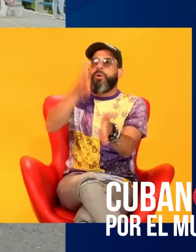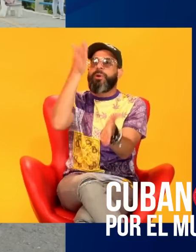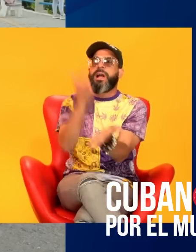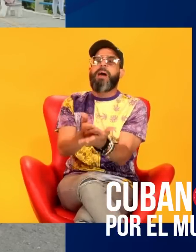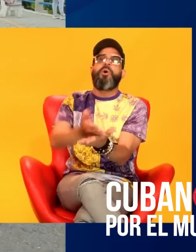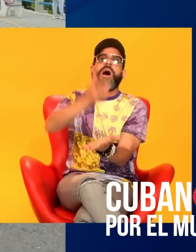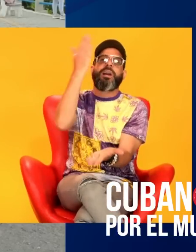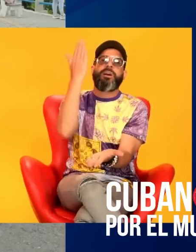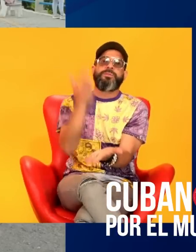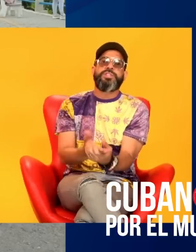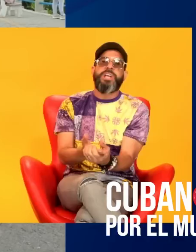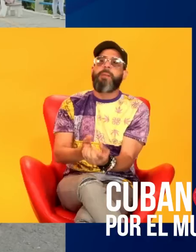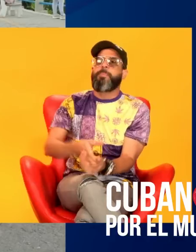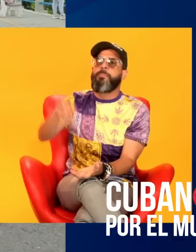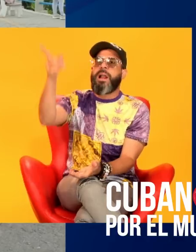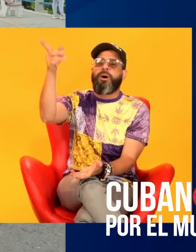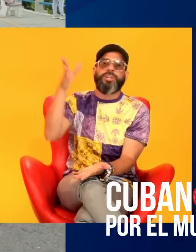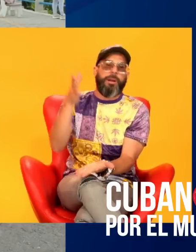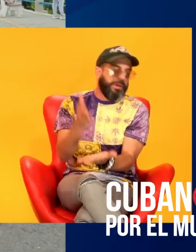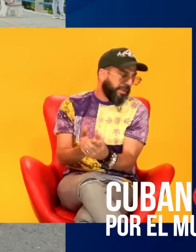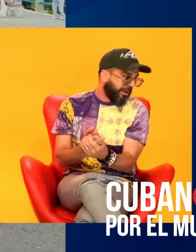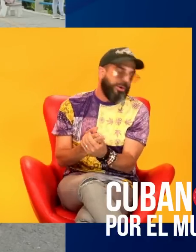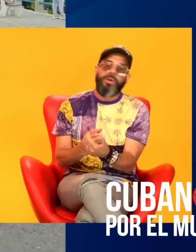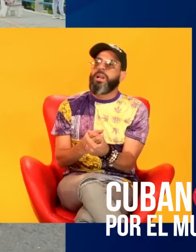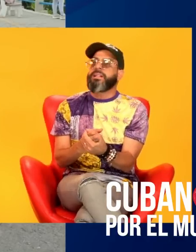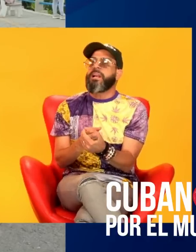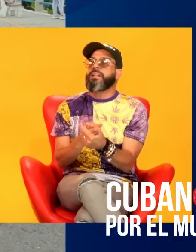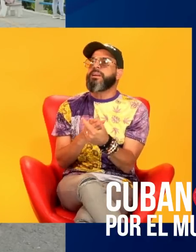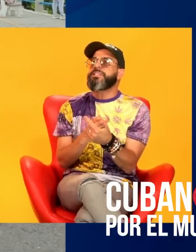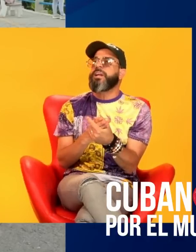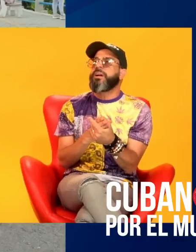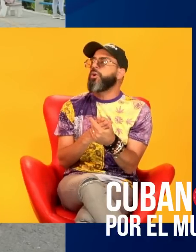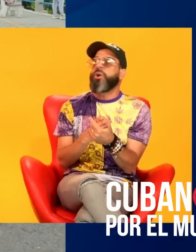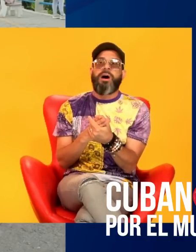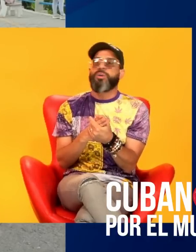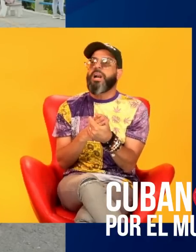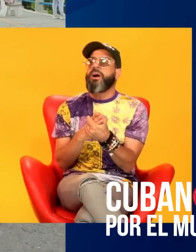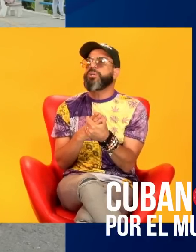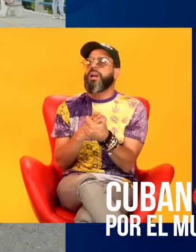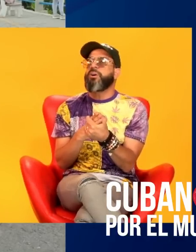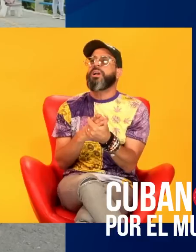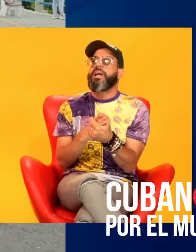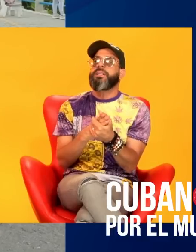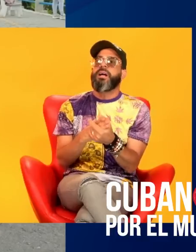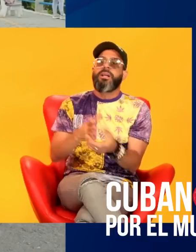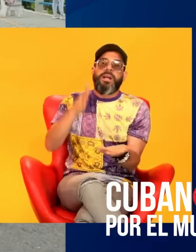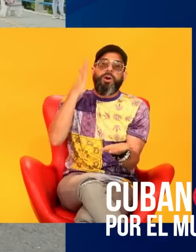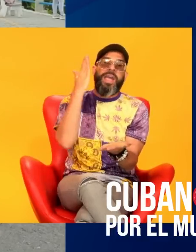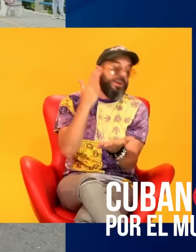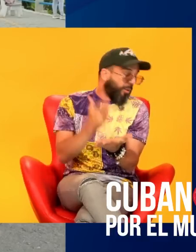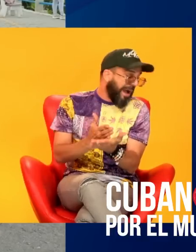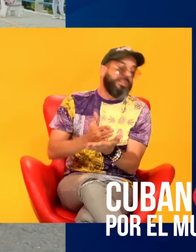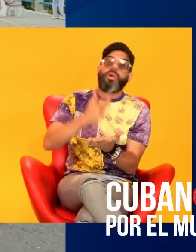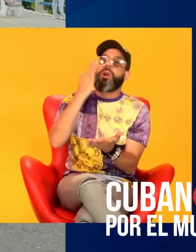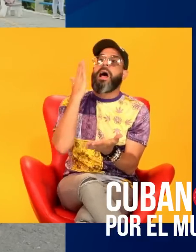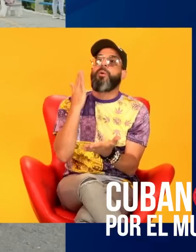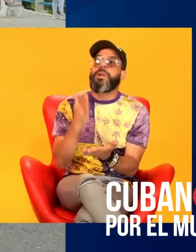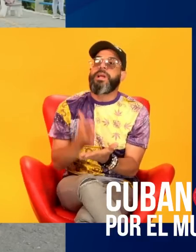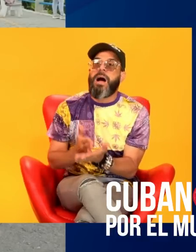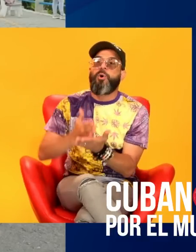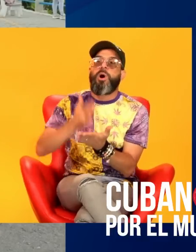la obligamos a renunciar, ponme la otra primero. La tercera. No, la otra. Esta. En cuanto